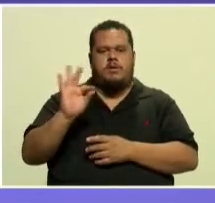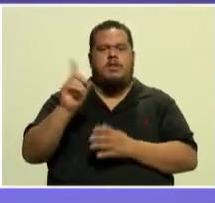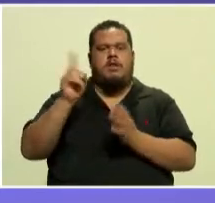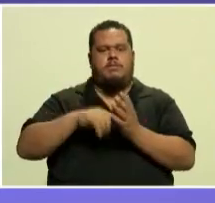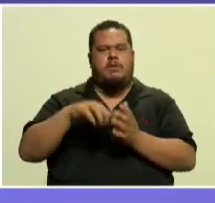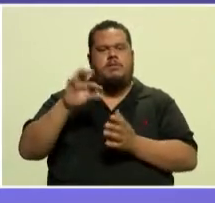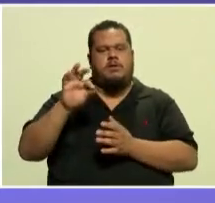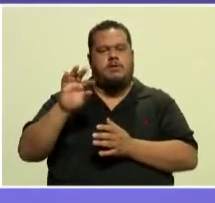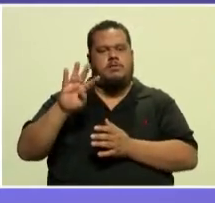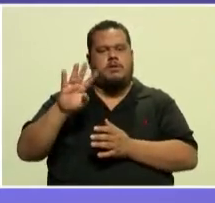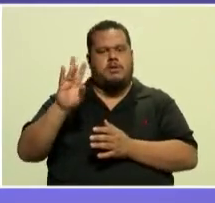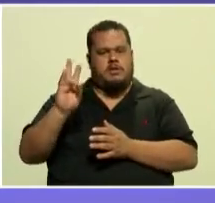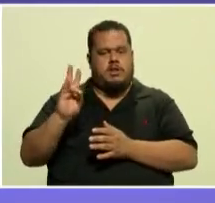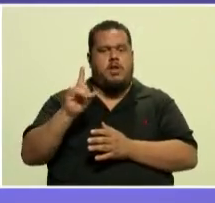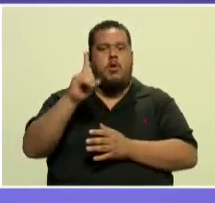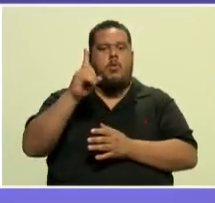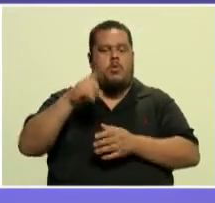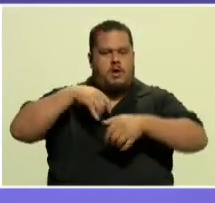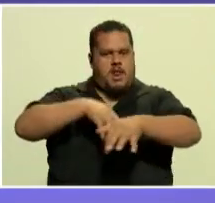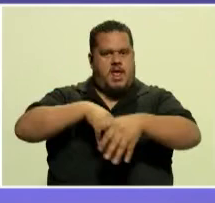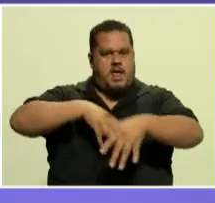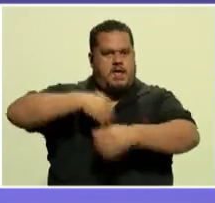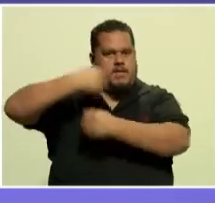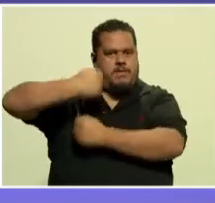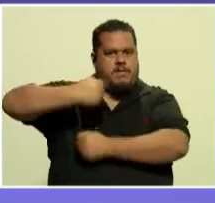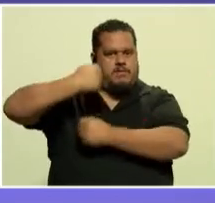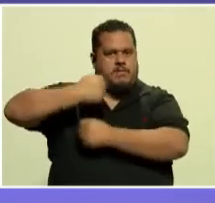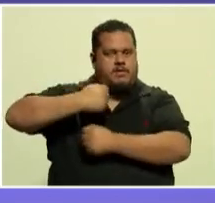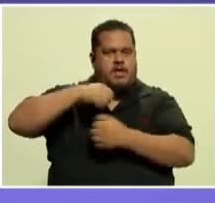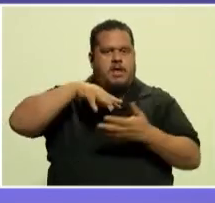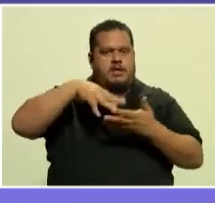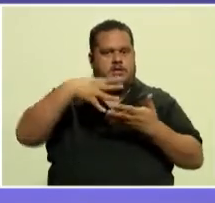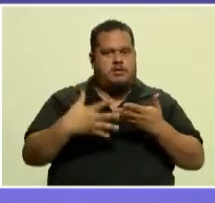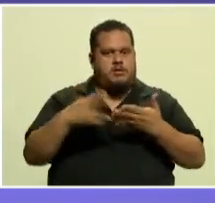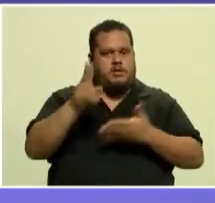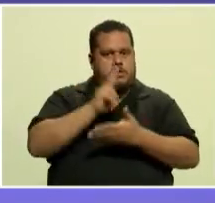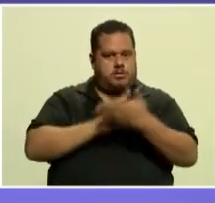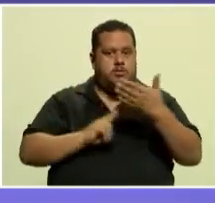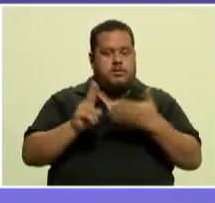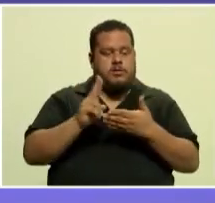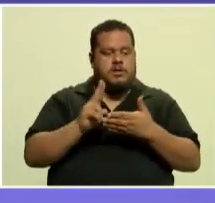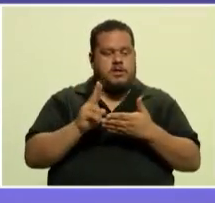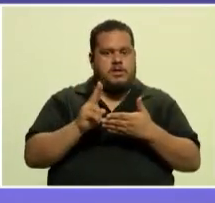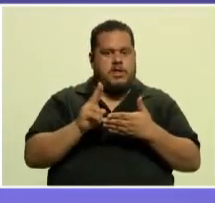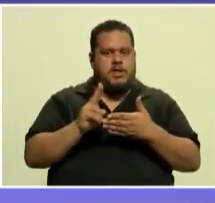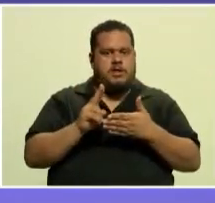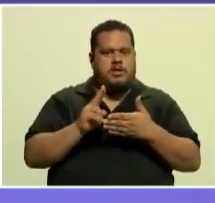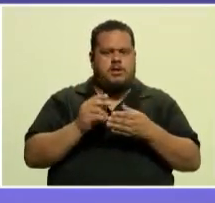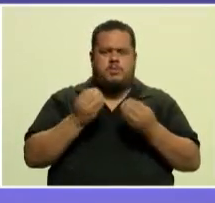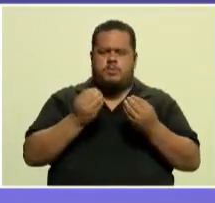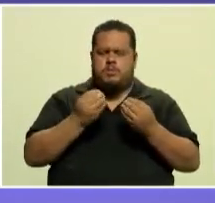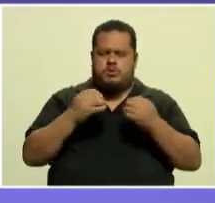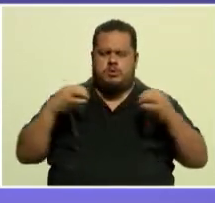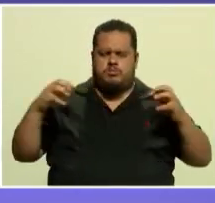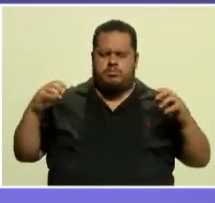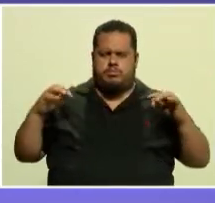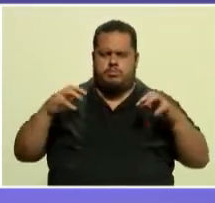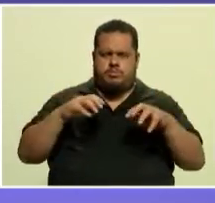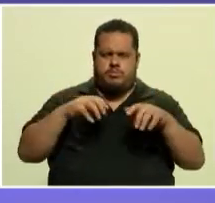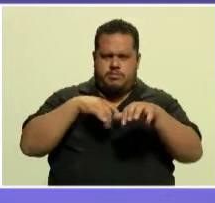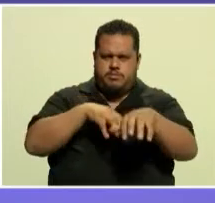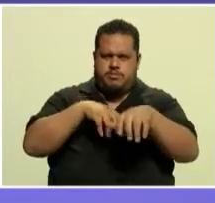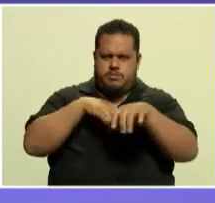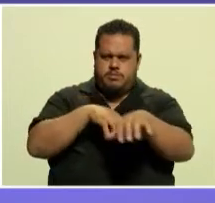1947, hubo una manifestación de estudiantes universitarios multitudinaria, y después